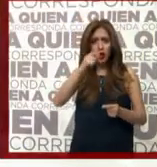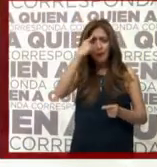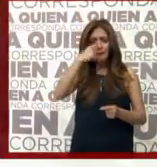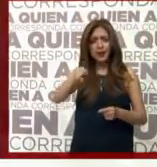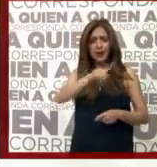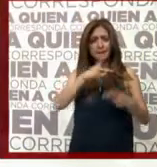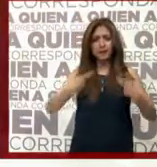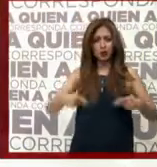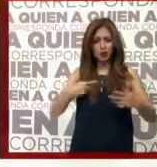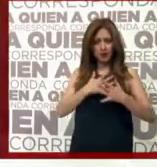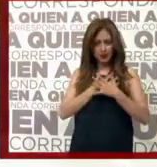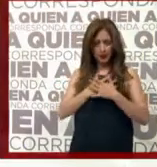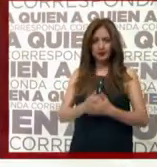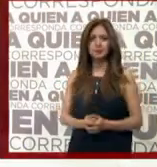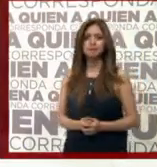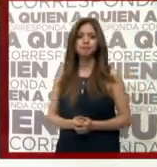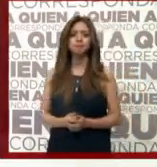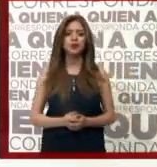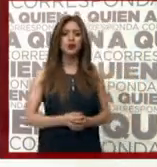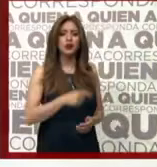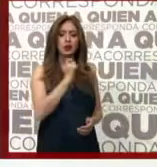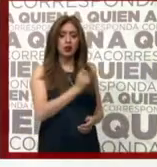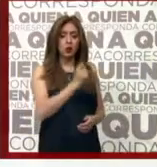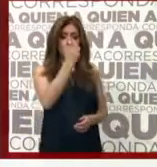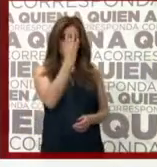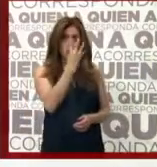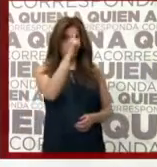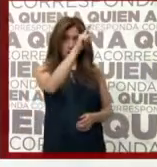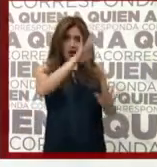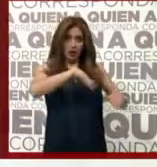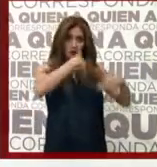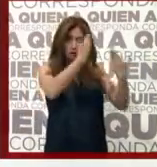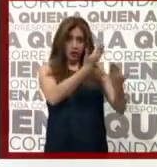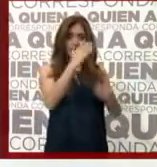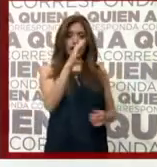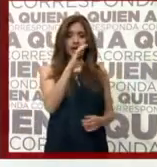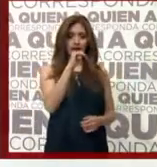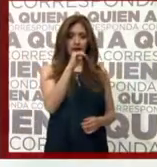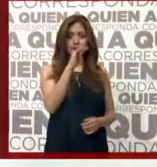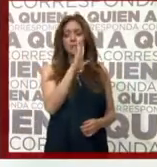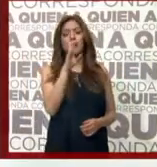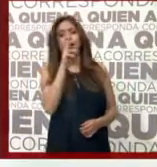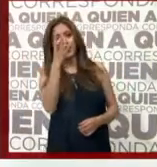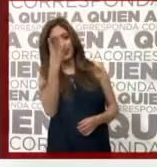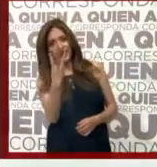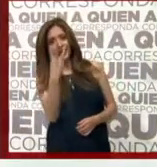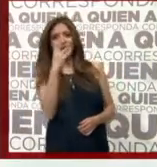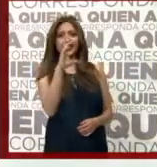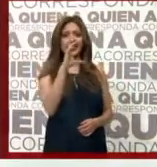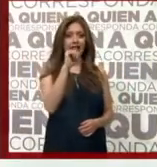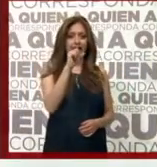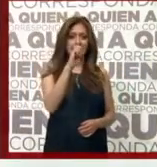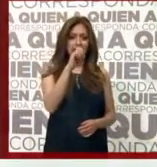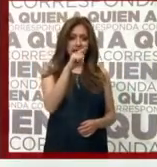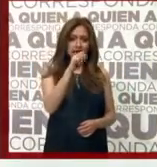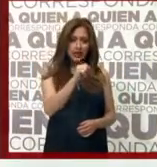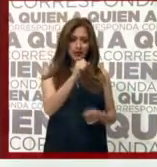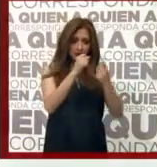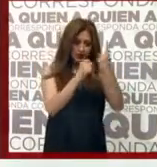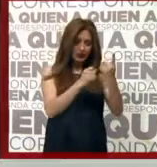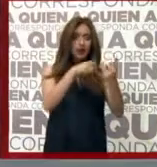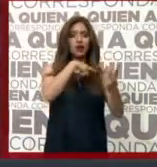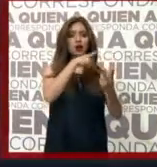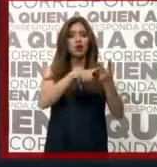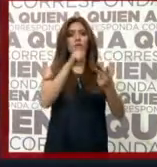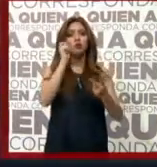amantes. Vamos a dejar cuatro para casetas. Cuatro para casetas. Bueno, tres para casetas. Tres. Y otros que la gente hable y se la metes